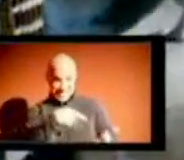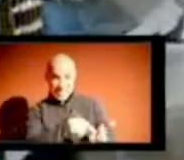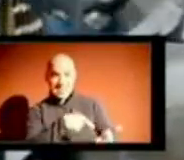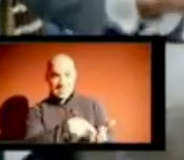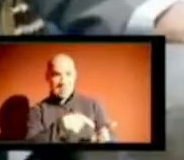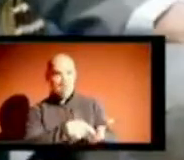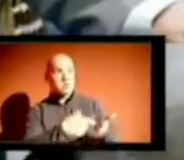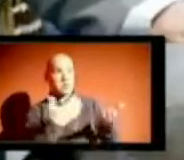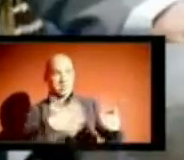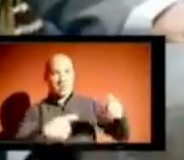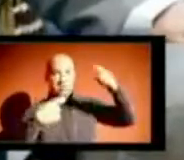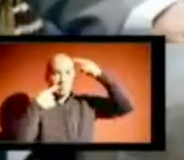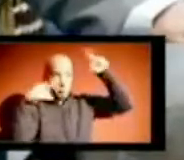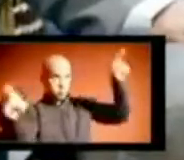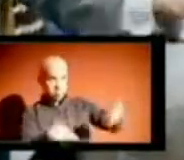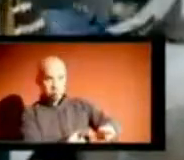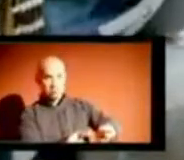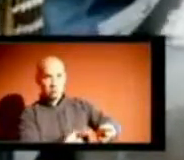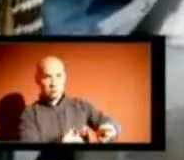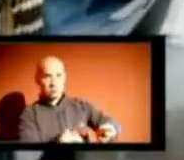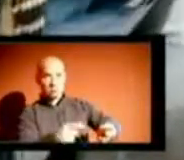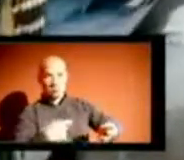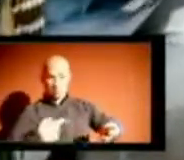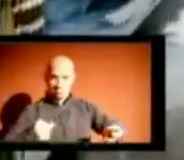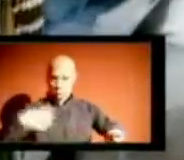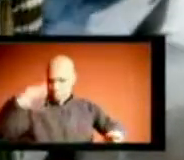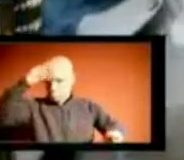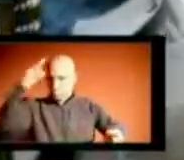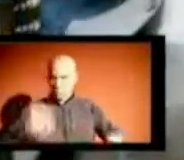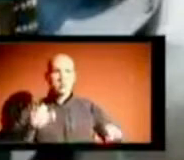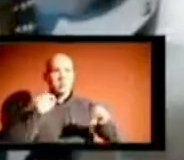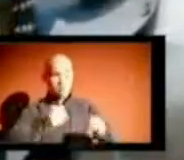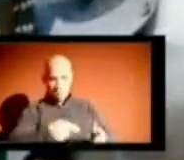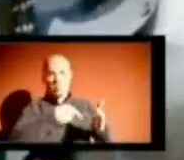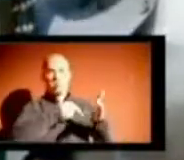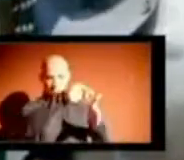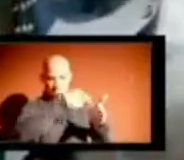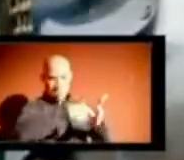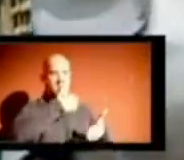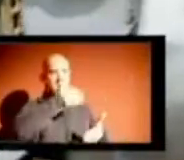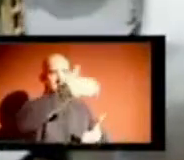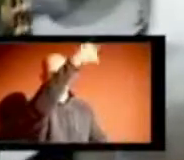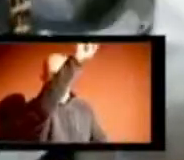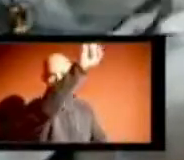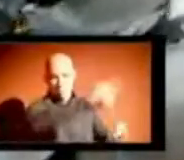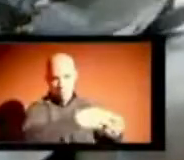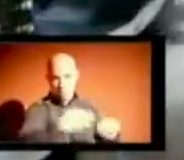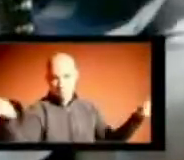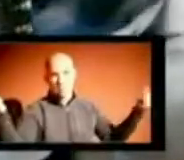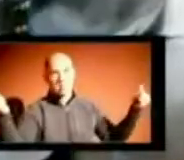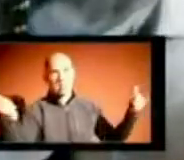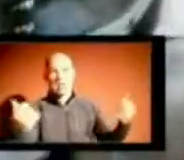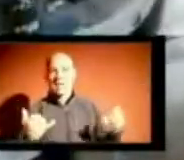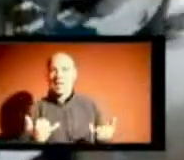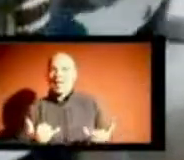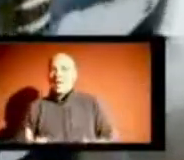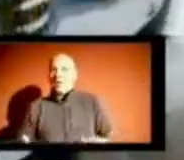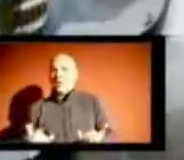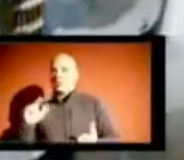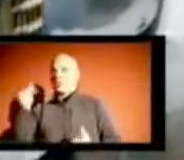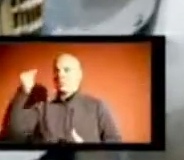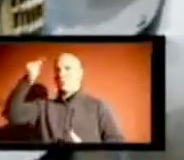acordado, que yo estoy convencido que es sostenible, pero queremos ver cómo se comporta los recaudos del